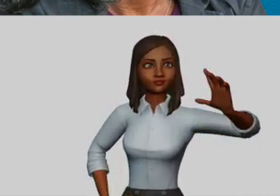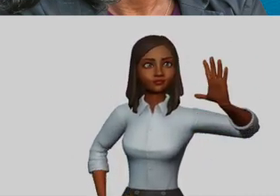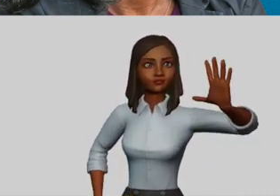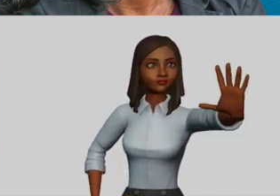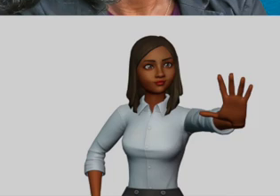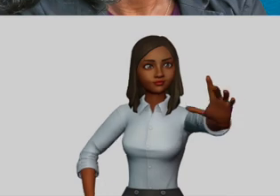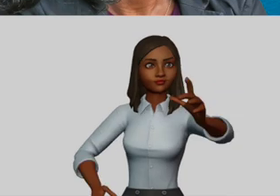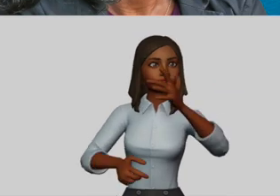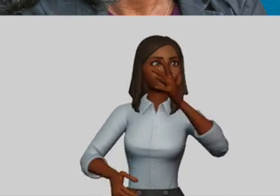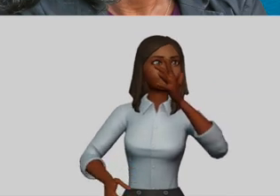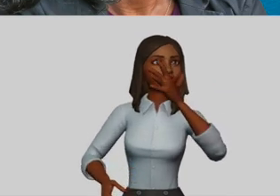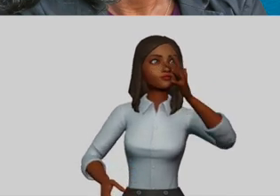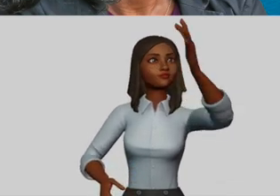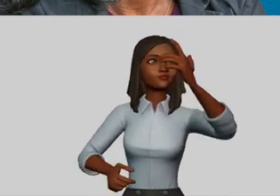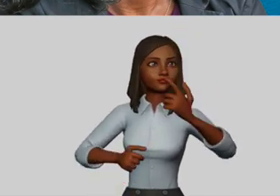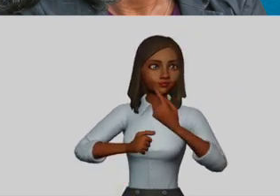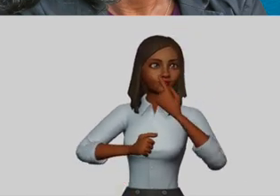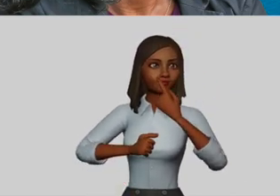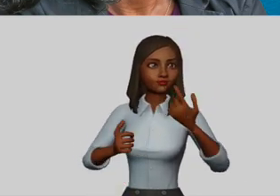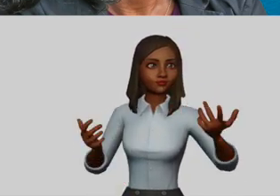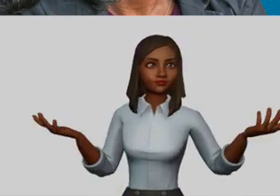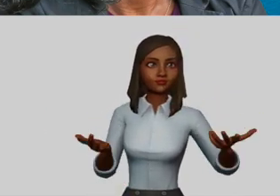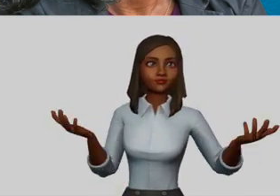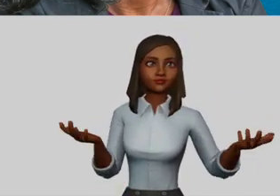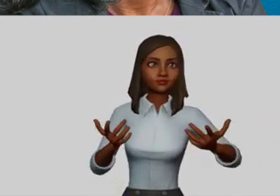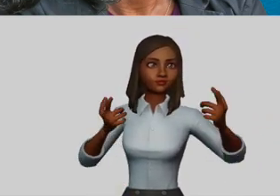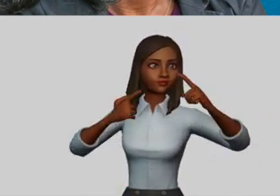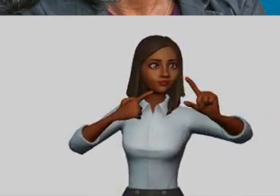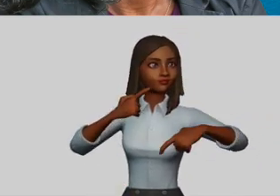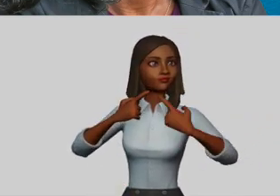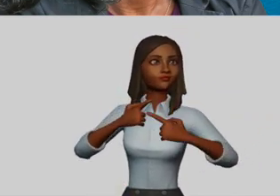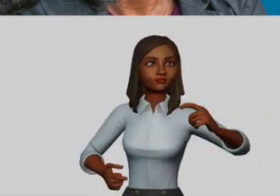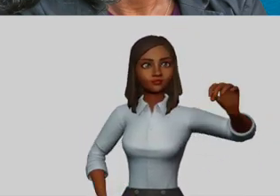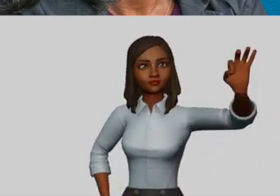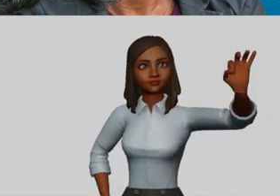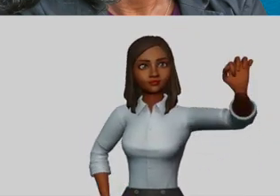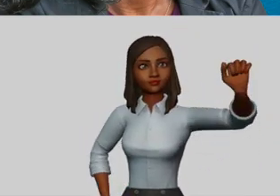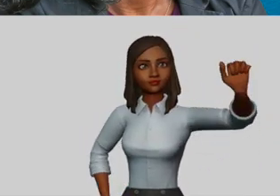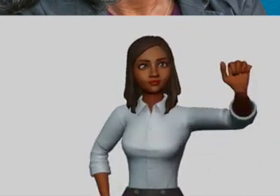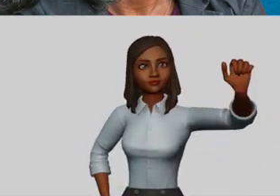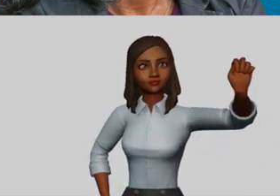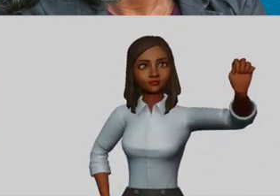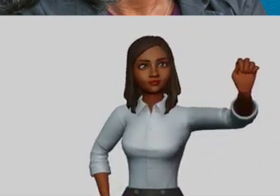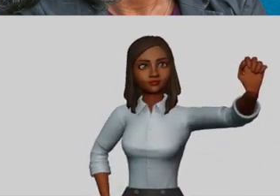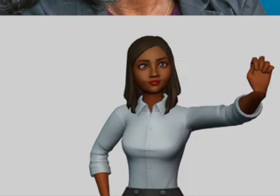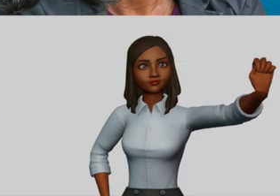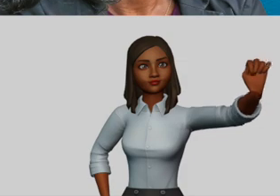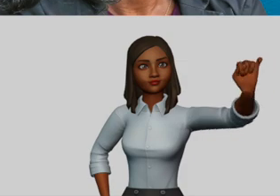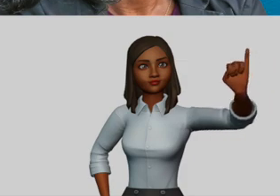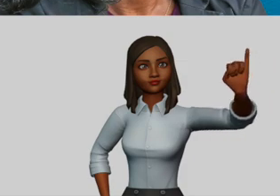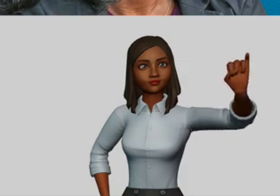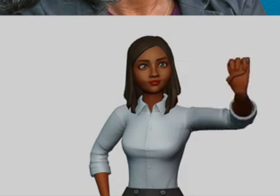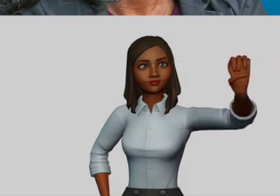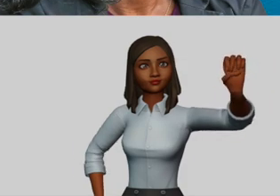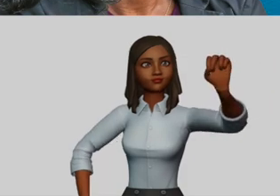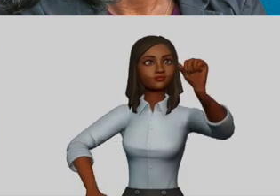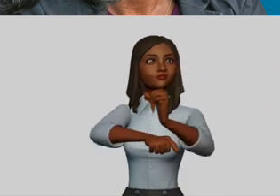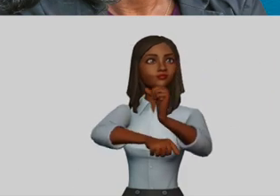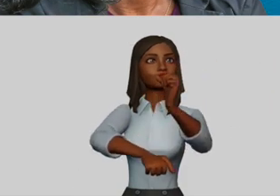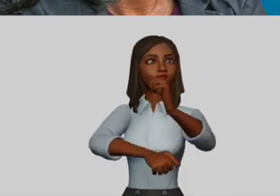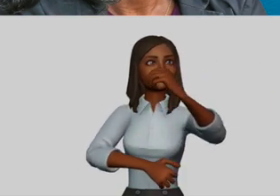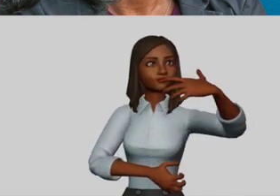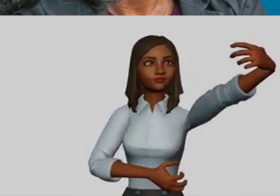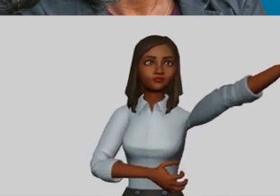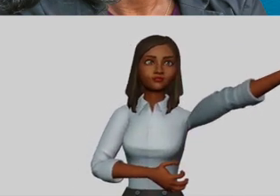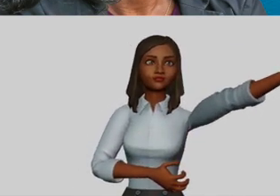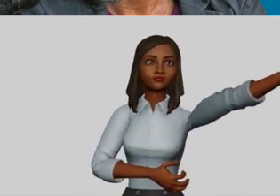yo vea la plataforma en un aeropuerto, yo te creo. Uh-huh. Entonces, eso es el motor, pero sí le dolió un poco y ellos no entienden. Pero